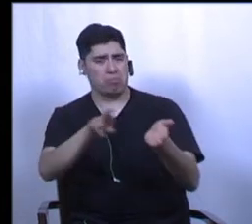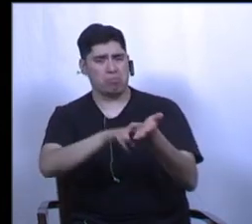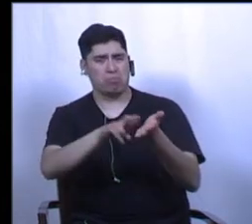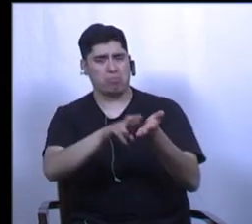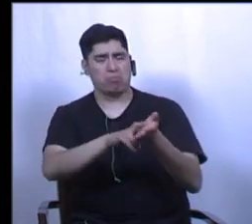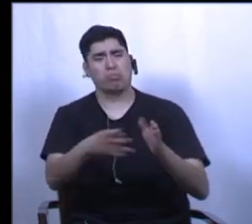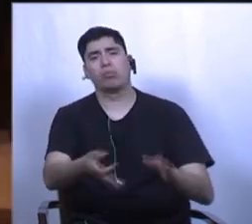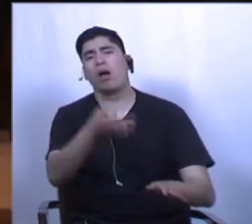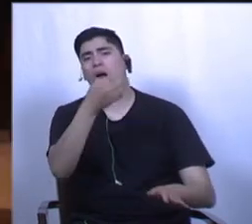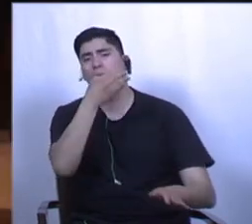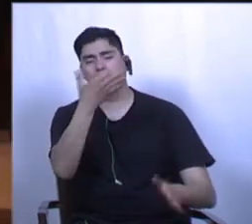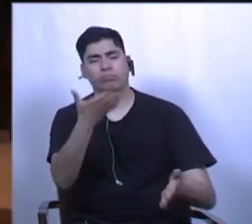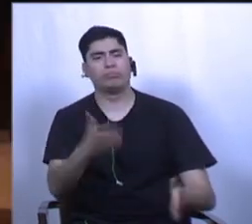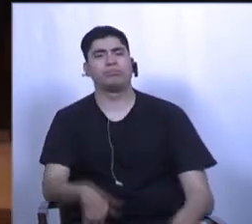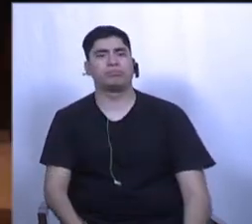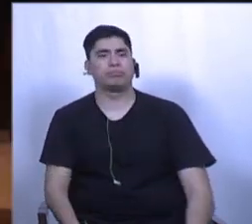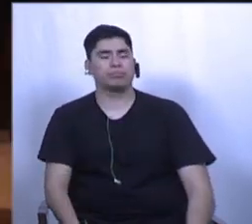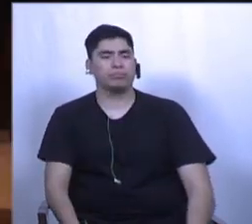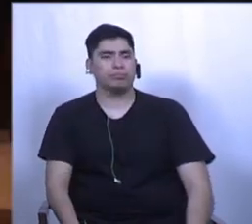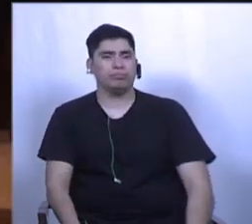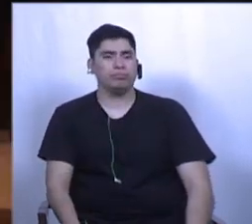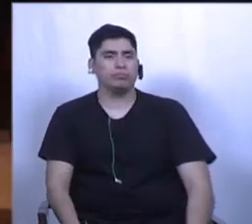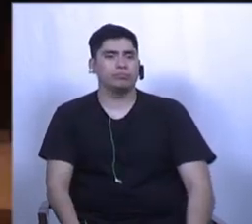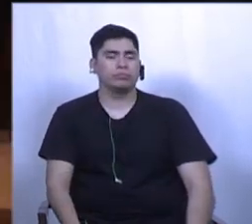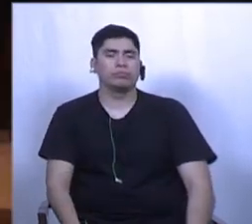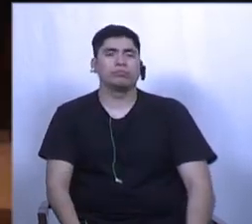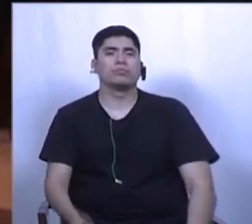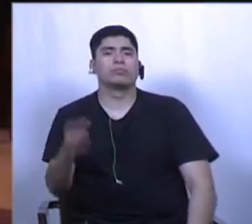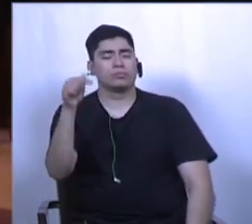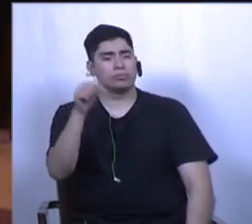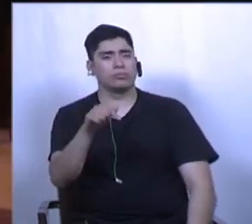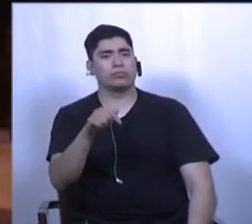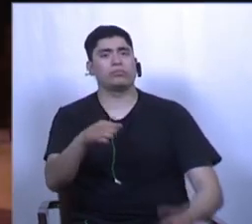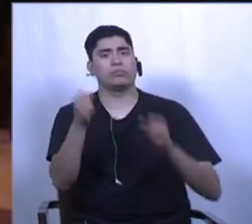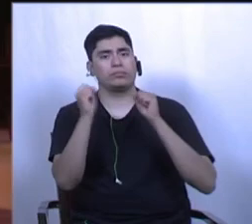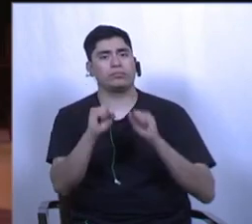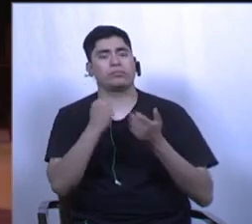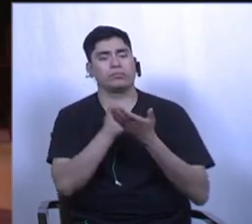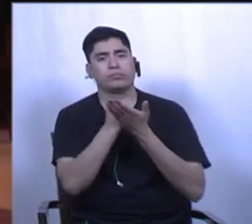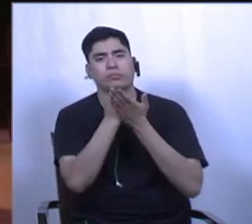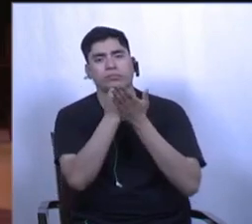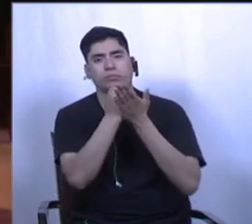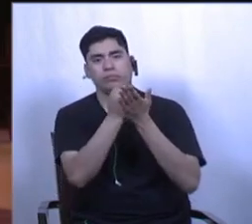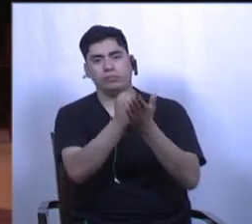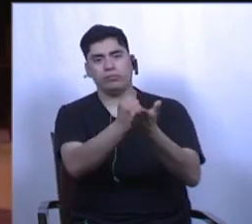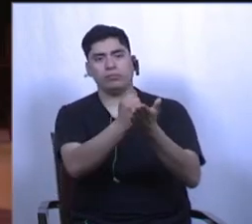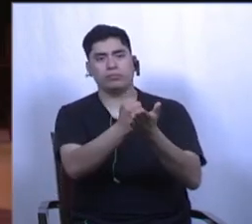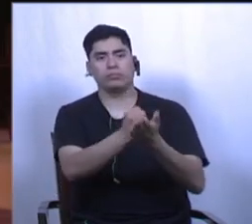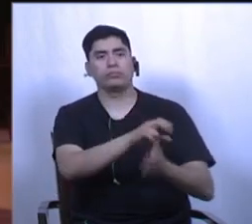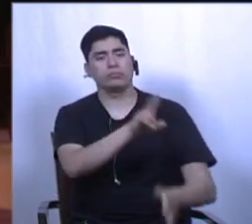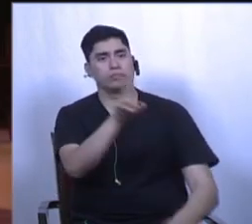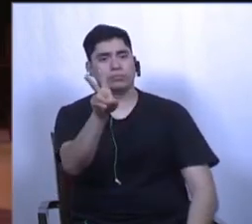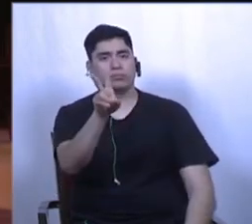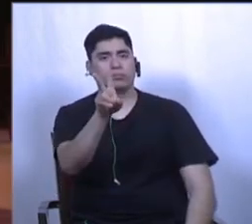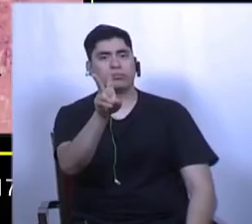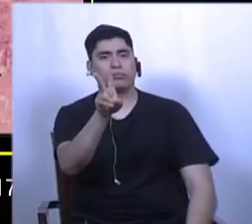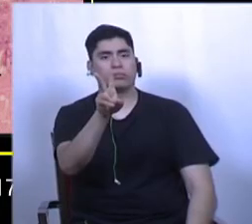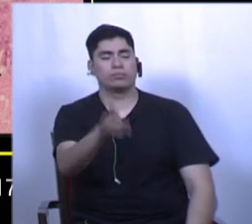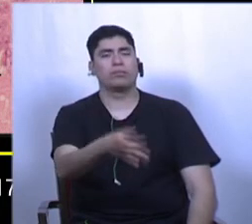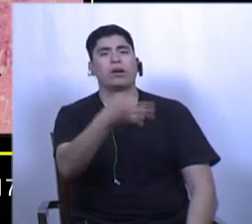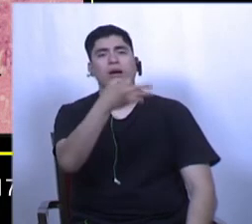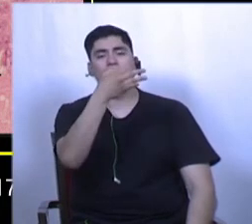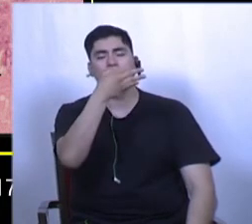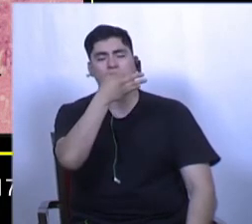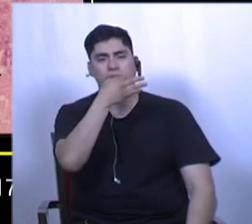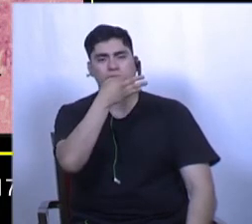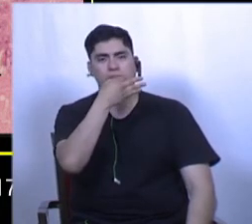en el mercado, y ver si algunos de estos podían ayudar en el camino que te querías tomar. Y encontramos dos medicamentos, Trazodone